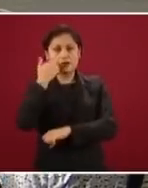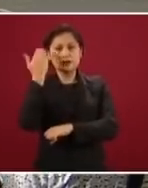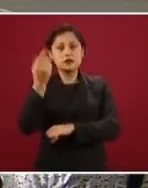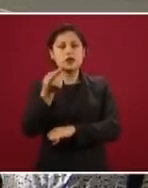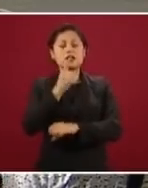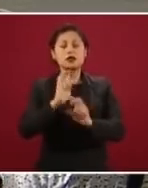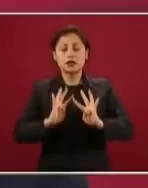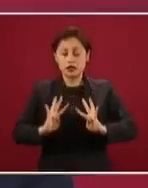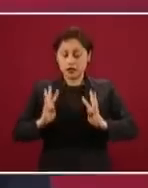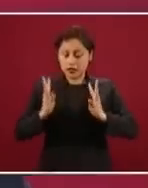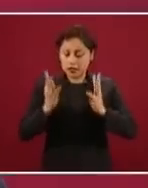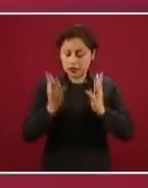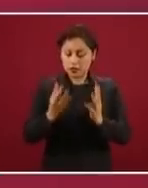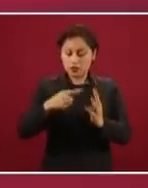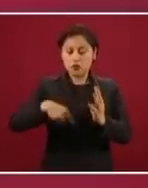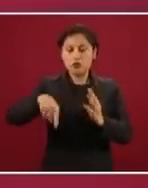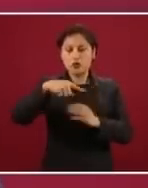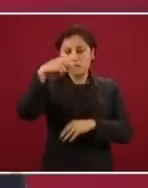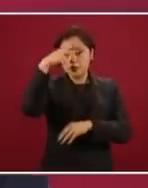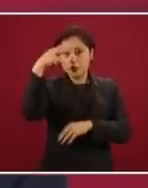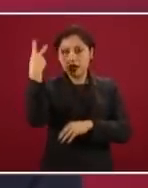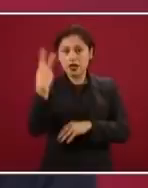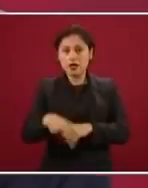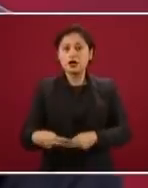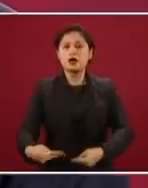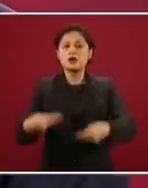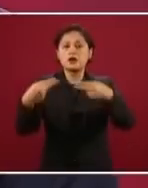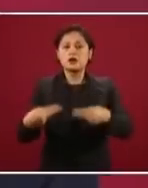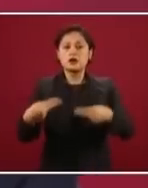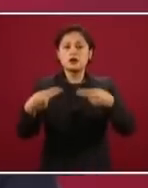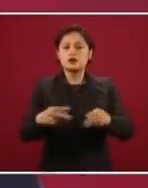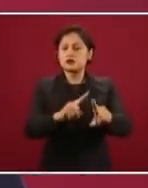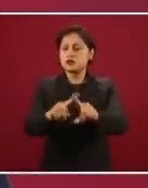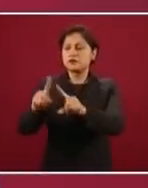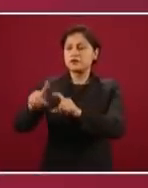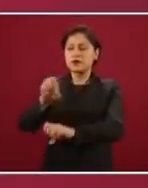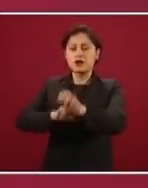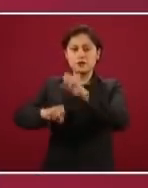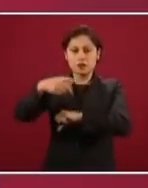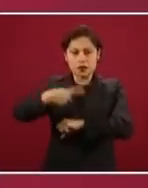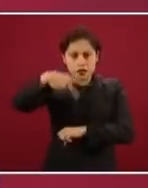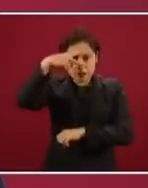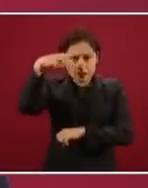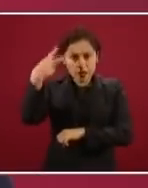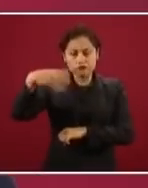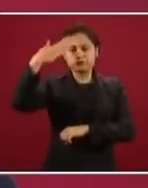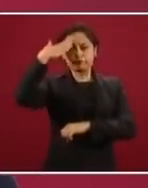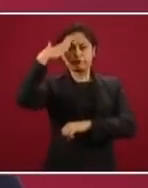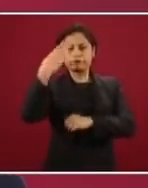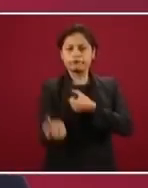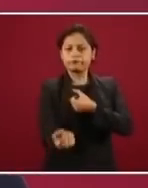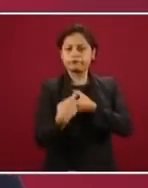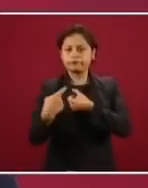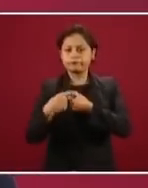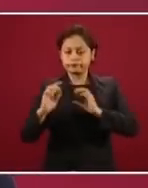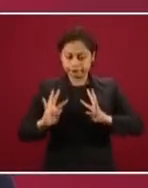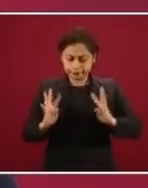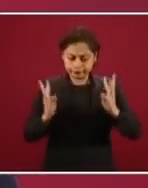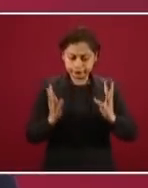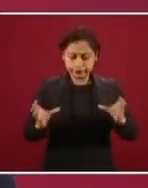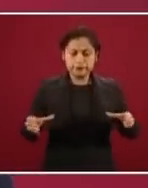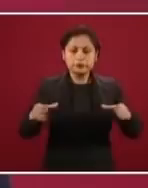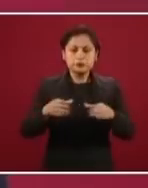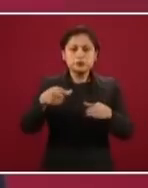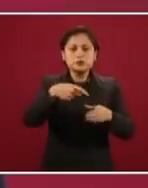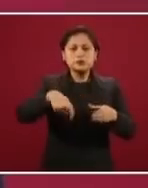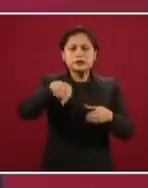mexicano de negocios un consejo consultivo con directivos de empresas líderes en mexico el objetivo de este consejo es el de